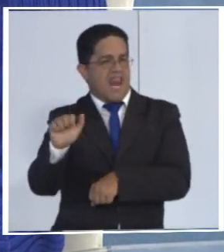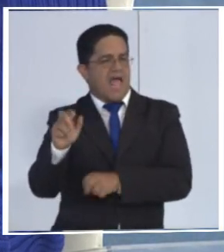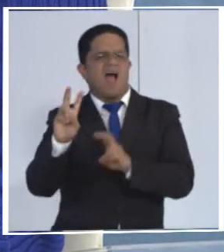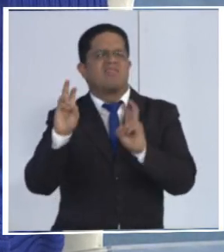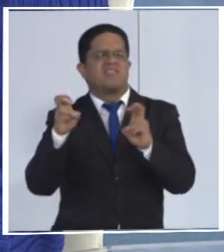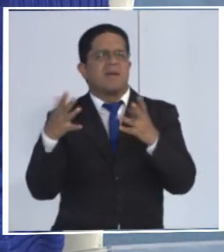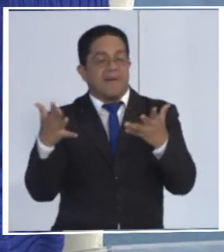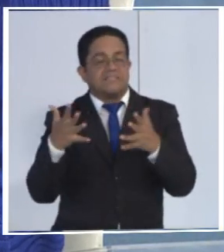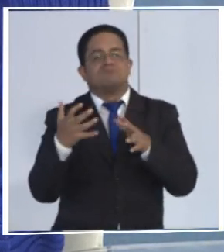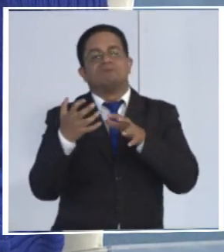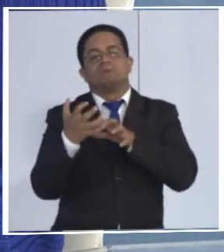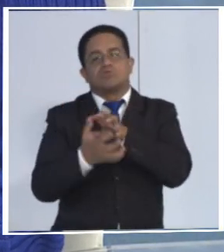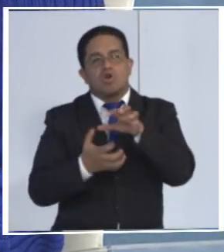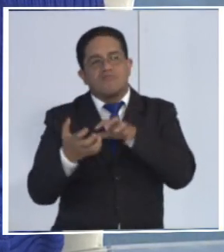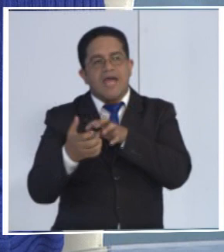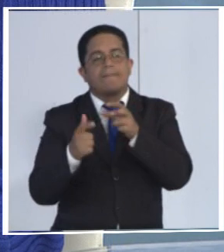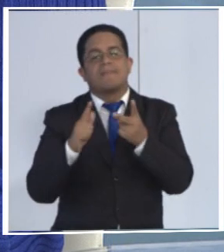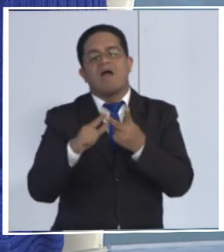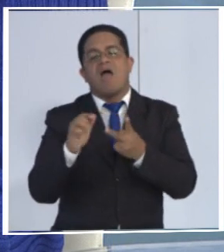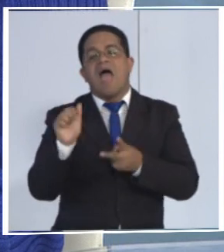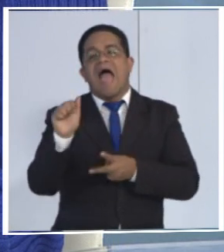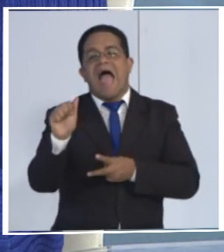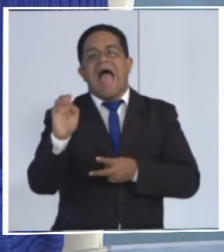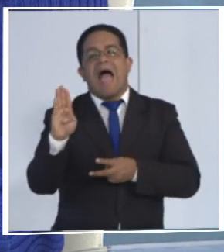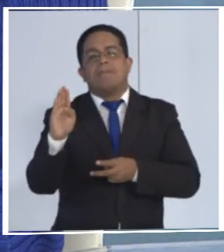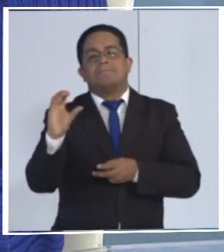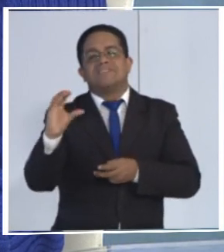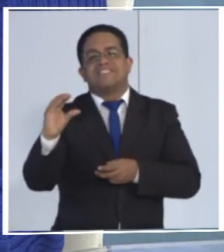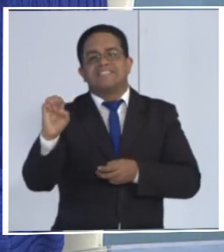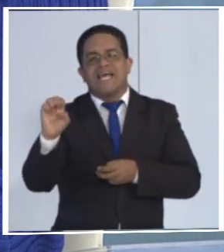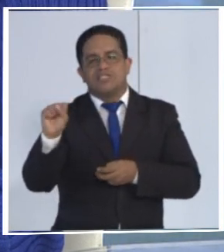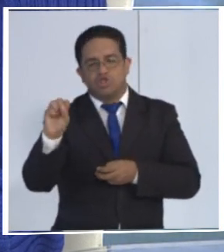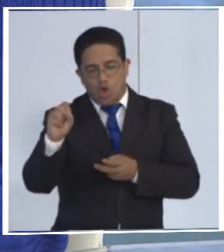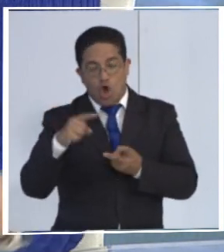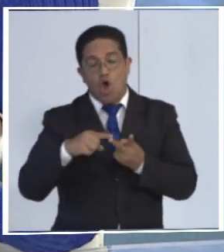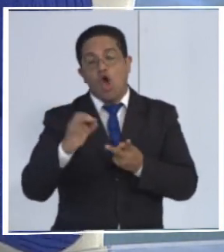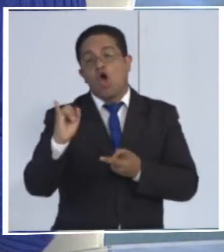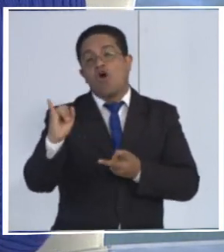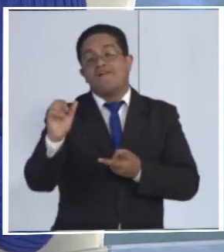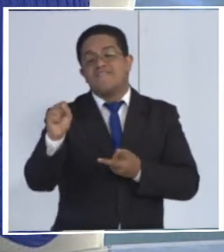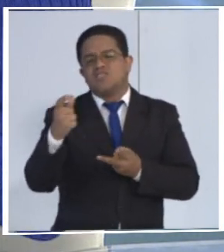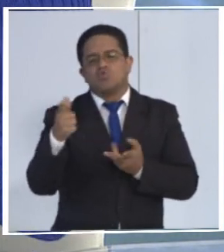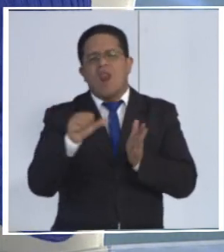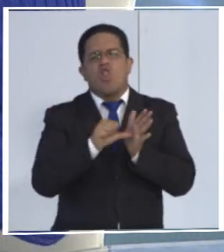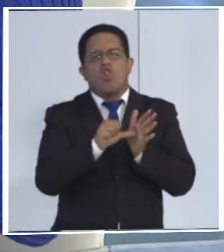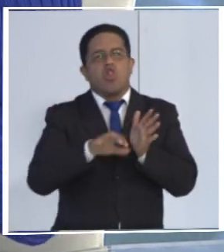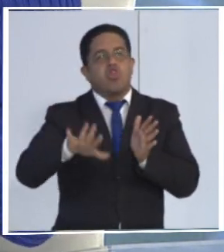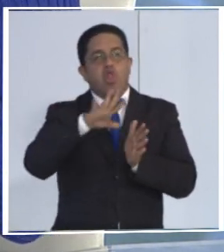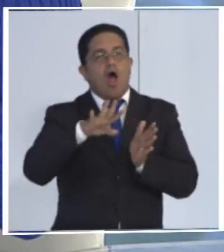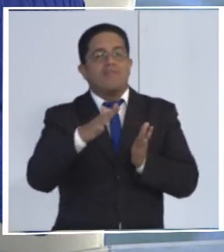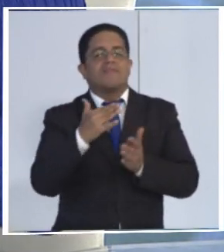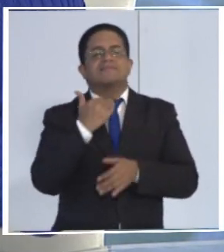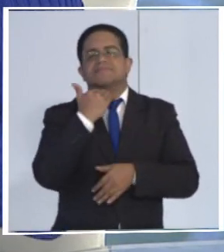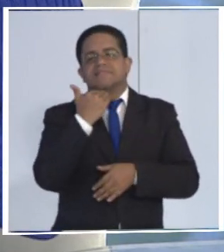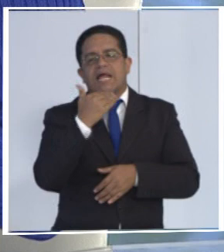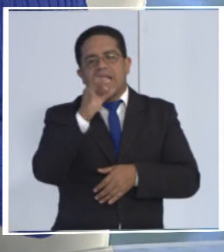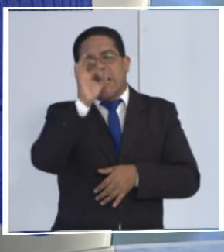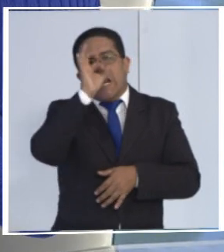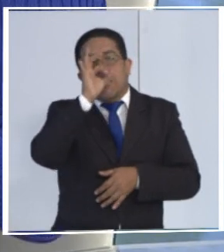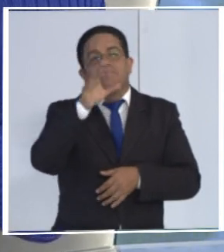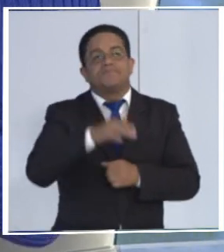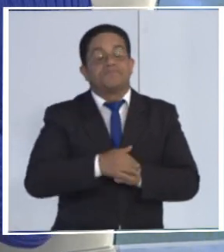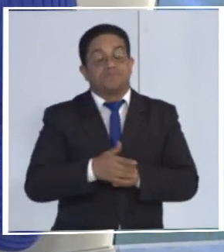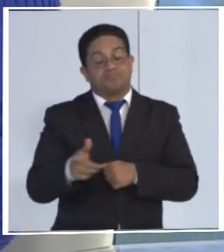infecciones, accesos, fístulas que pueden aparecer en las patologías de coloproctología. El